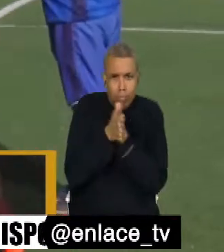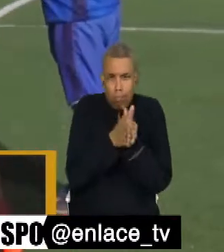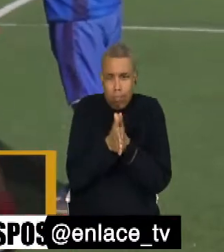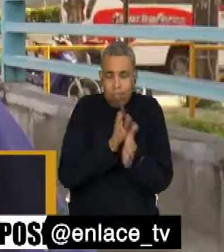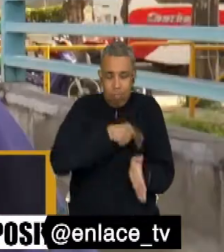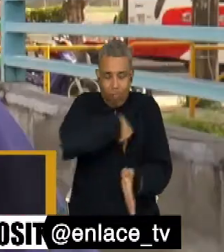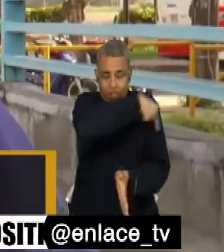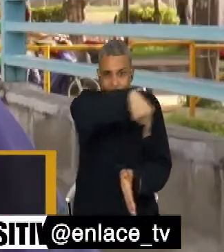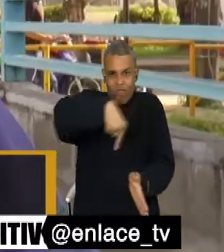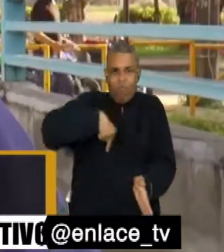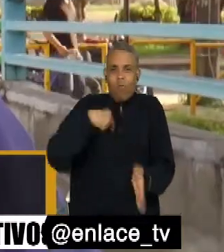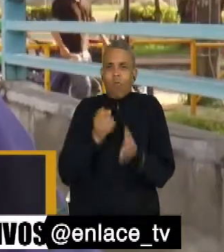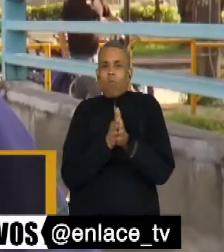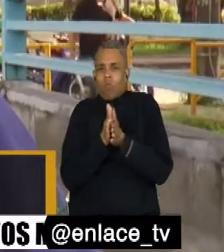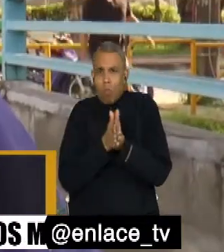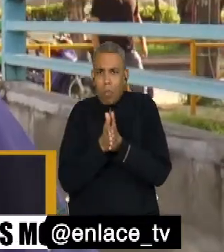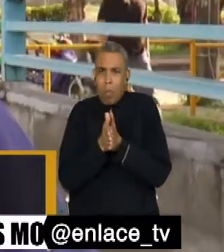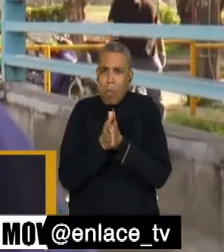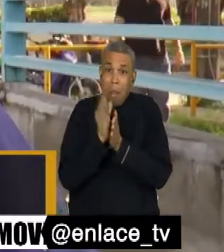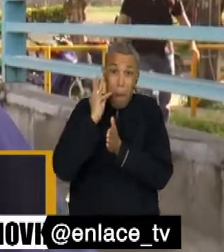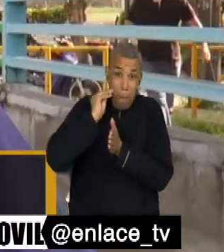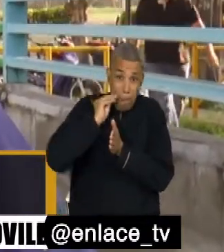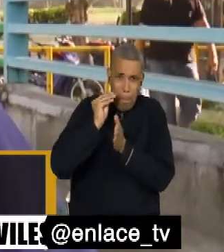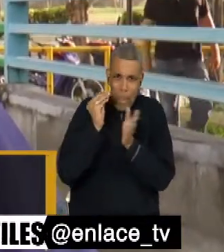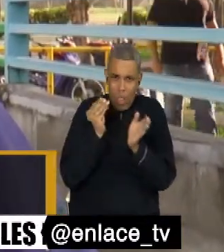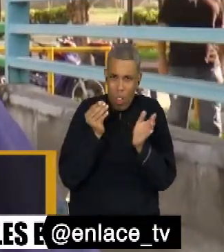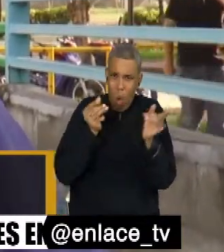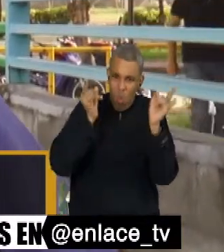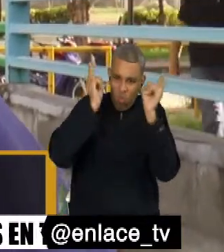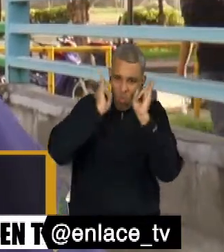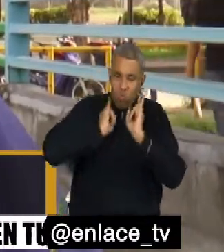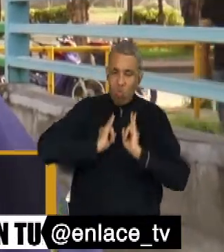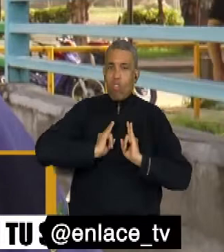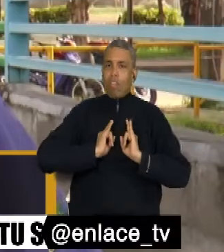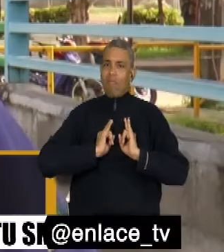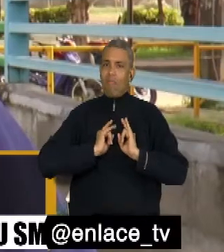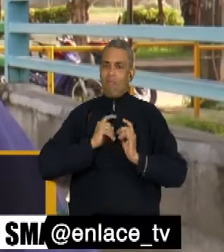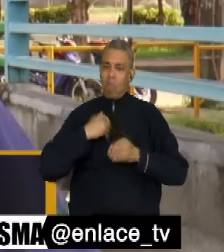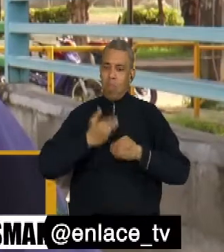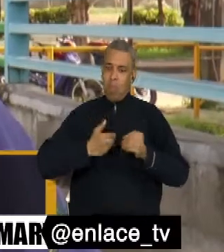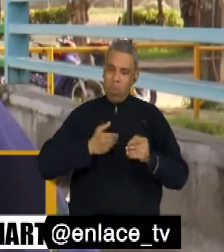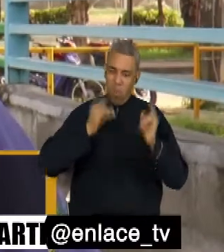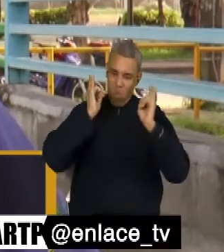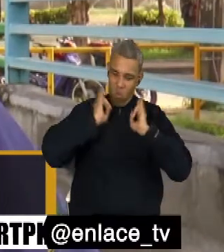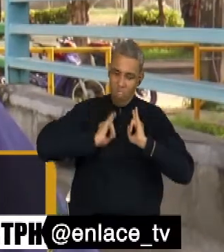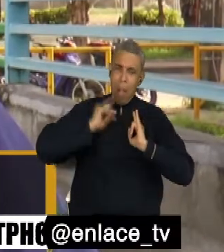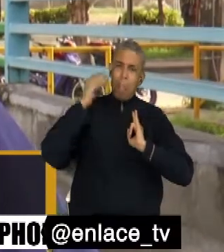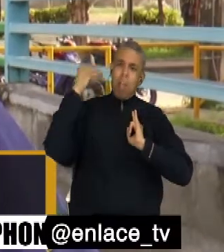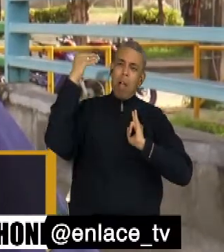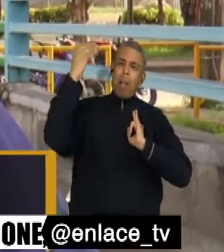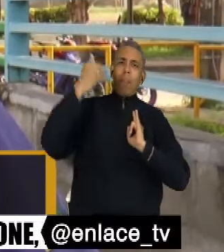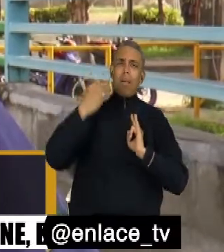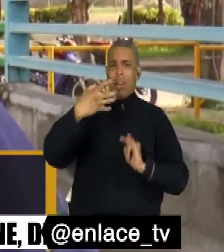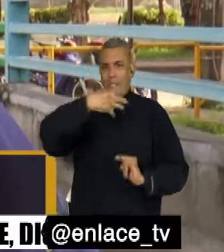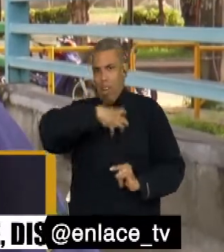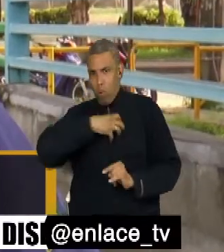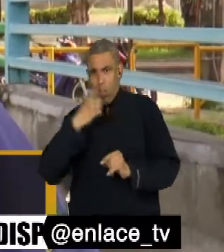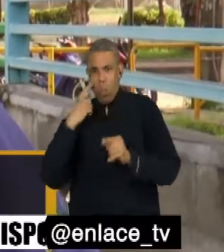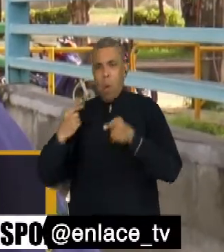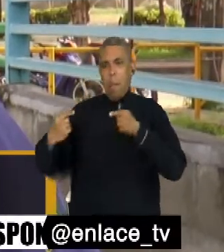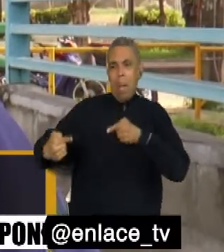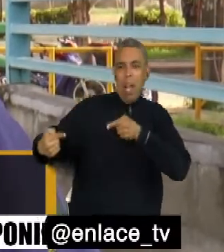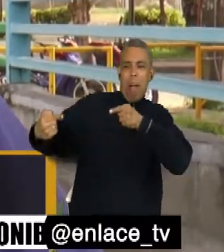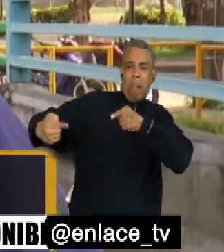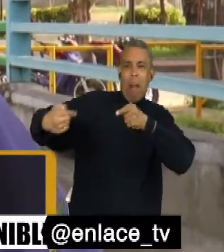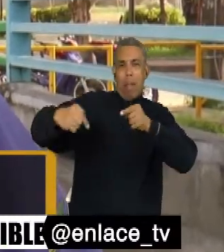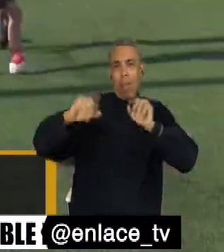es participar, ganar experiencia y que esa experiencia sea acumulativa para próximas competencias, ya que este es un proceso que debe continuar el